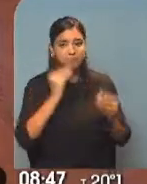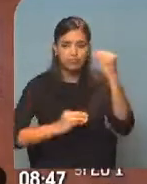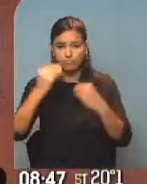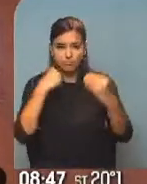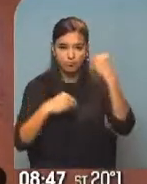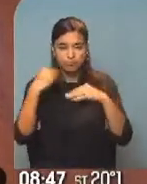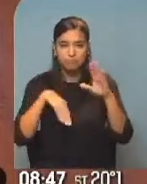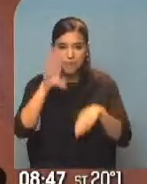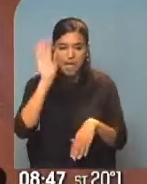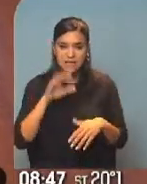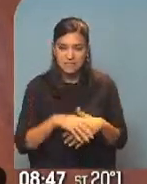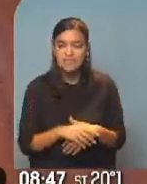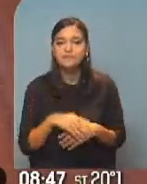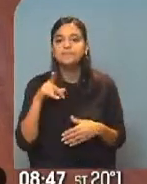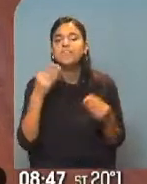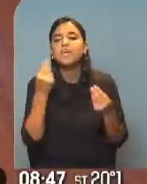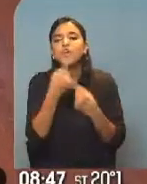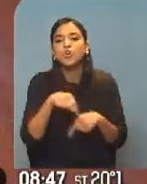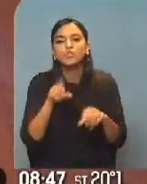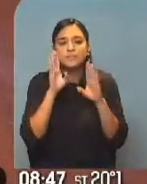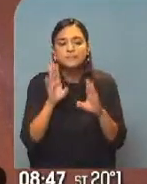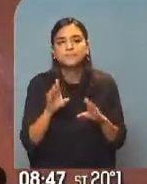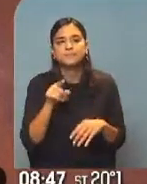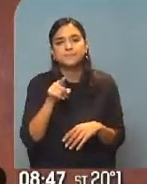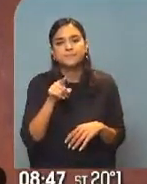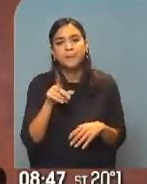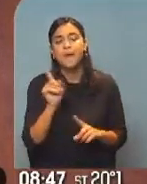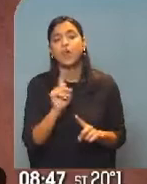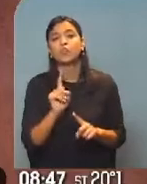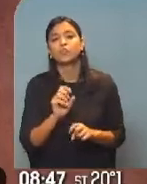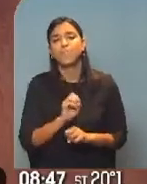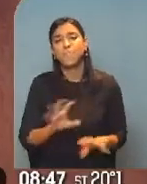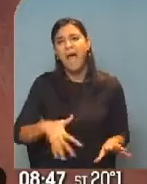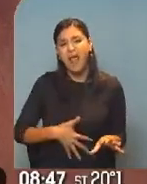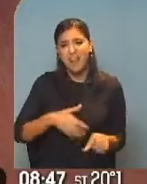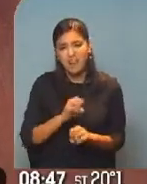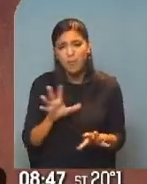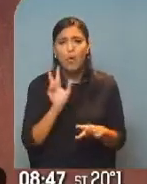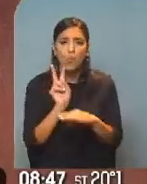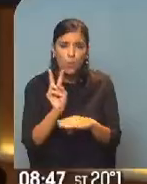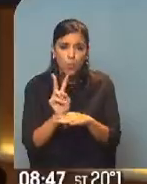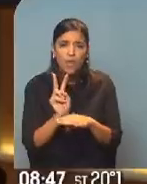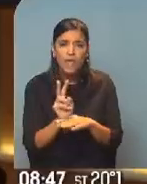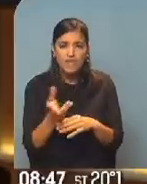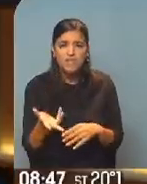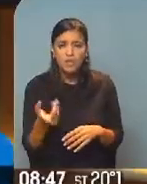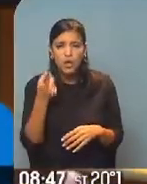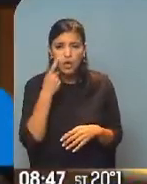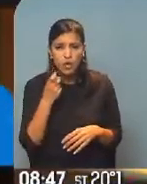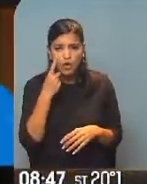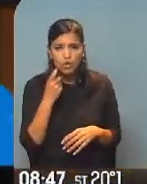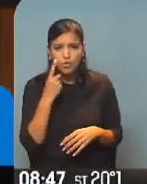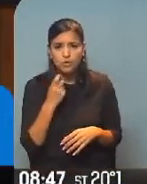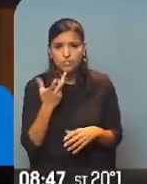año exacto tener en cuenta que cuestión es saber pasarla mal sobre todo para cuidarse y bueno controlar